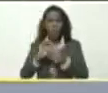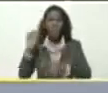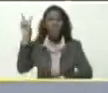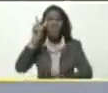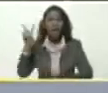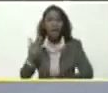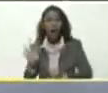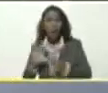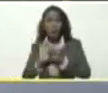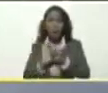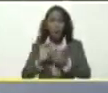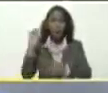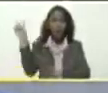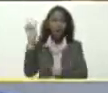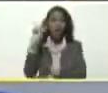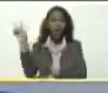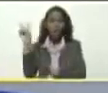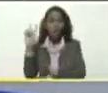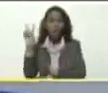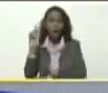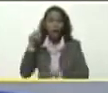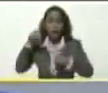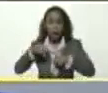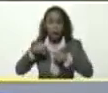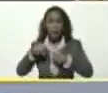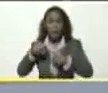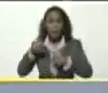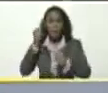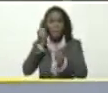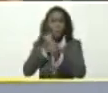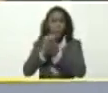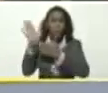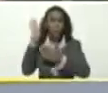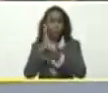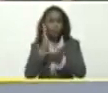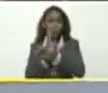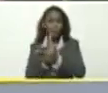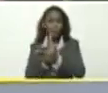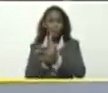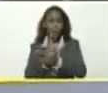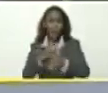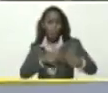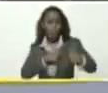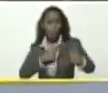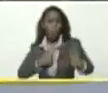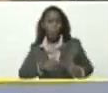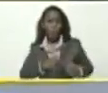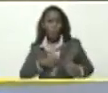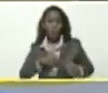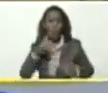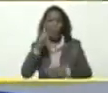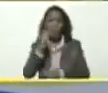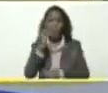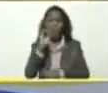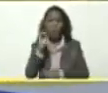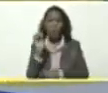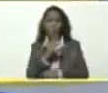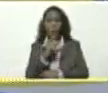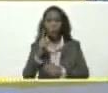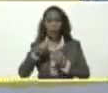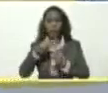aquí para siempre, del tío Ho, del corazón del tío Ho, a